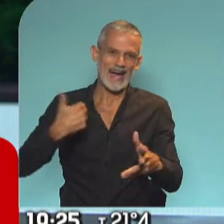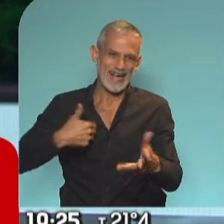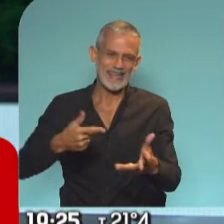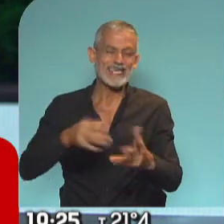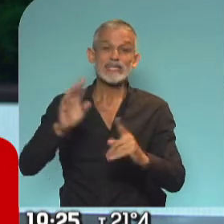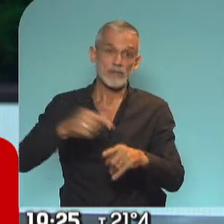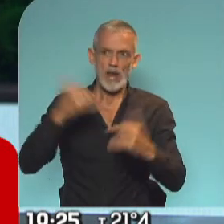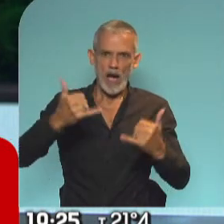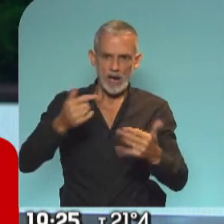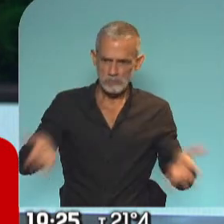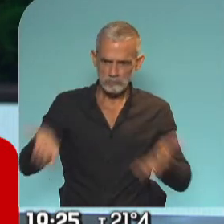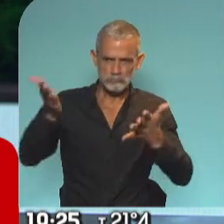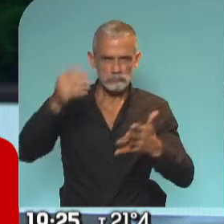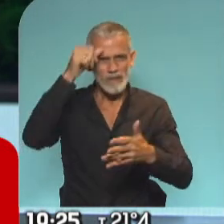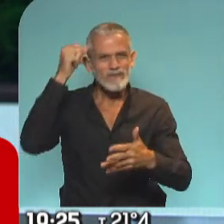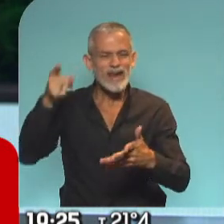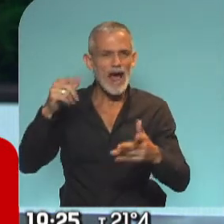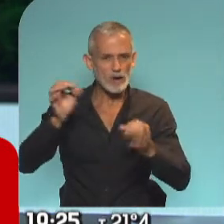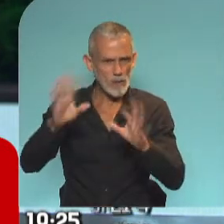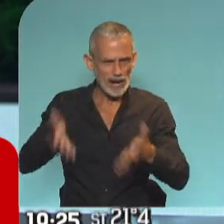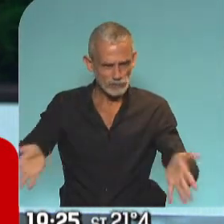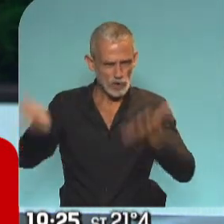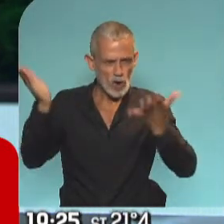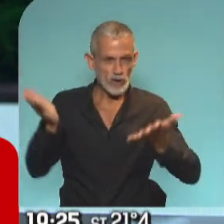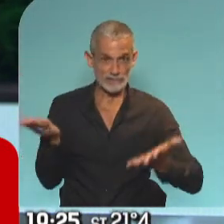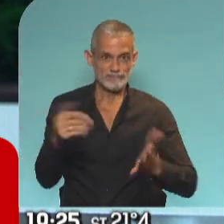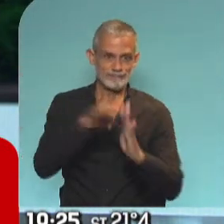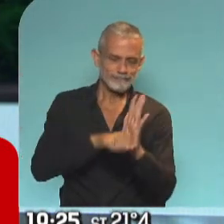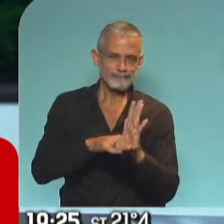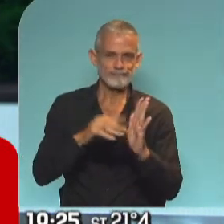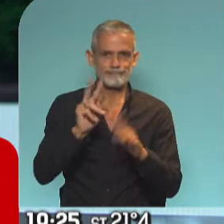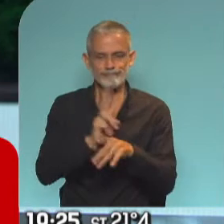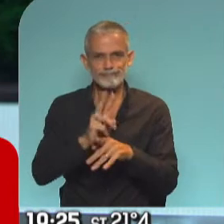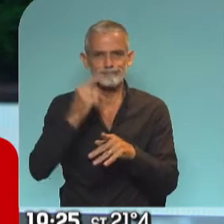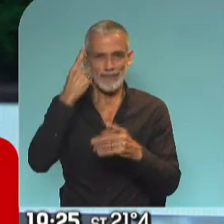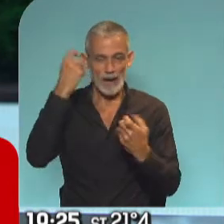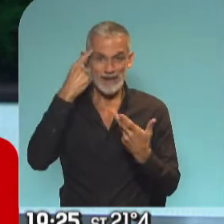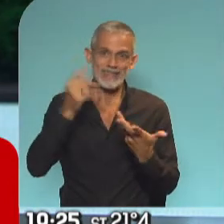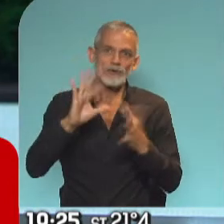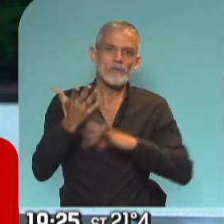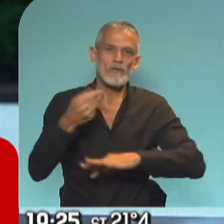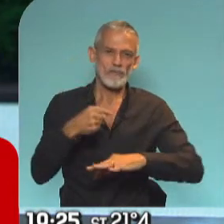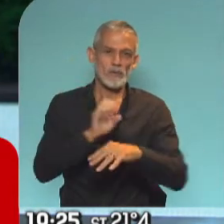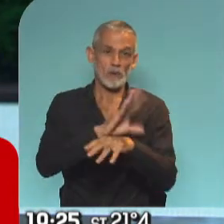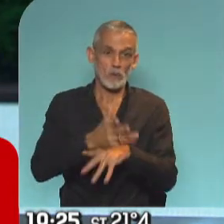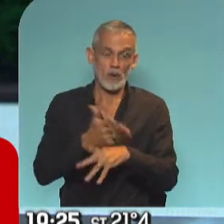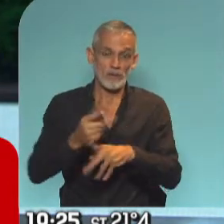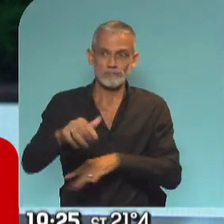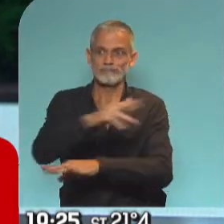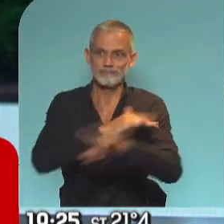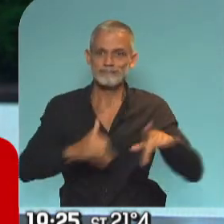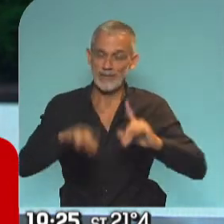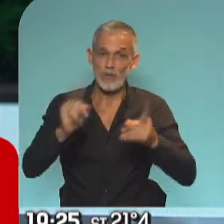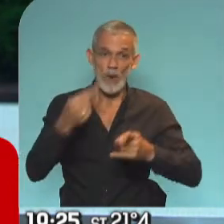temporada de verano con protocolos, cómo se está avanzando en eso y todos fueron aprendiendo a lo que es vivir, ¿no? Sí, con la pandemia, bueno,